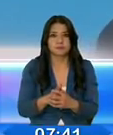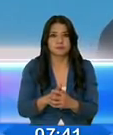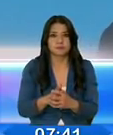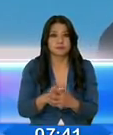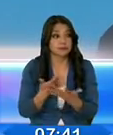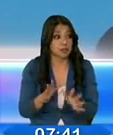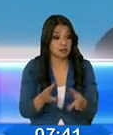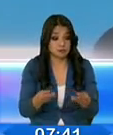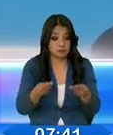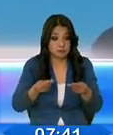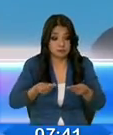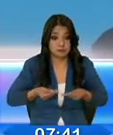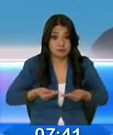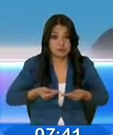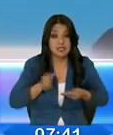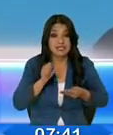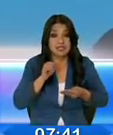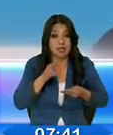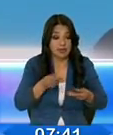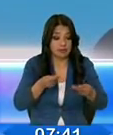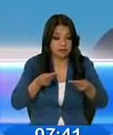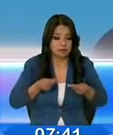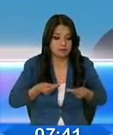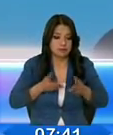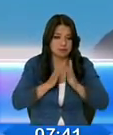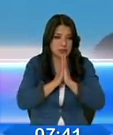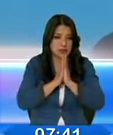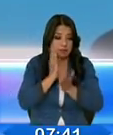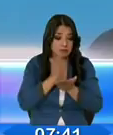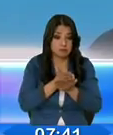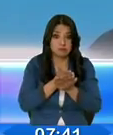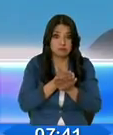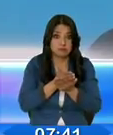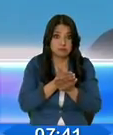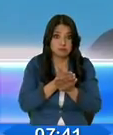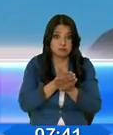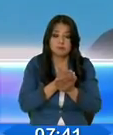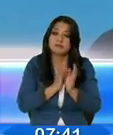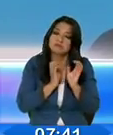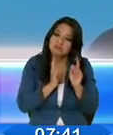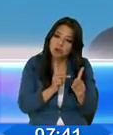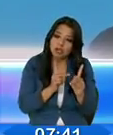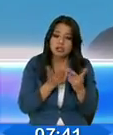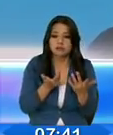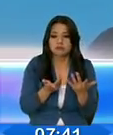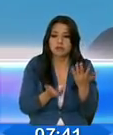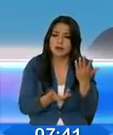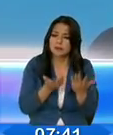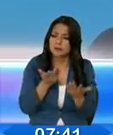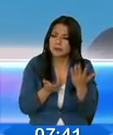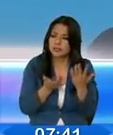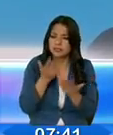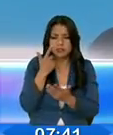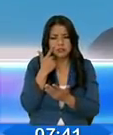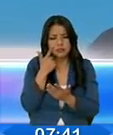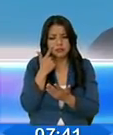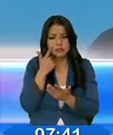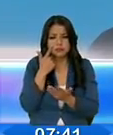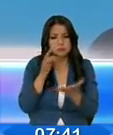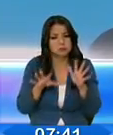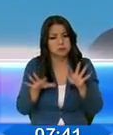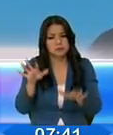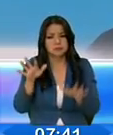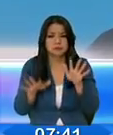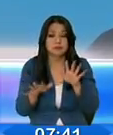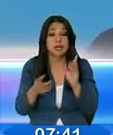se recepte en el CIADI la solicitud de anulación, estamos hablando probablemente hasta el mes